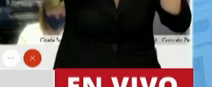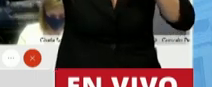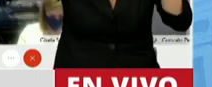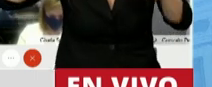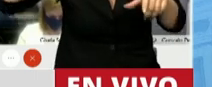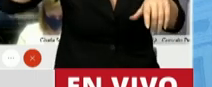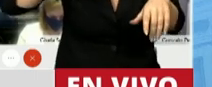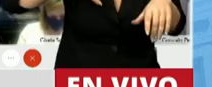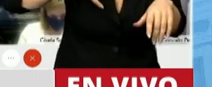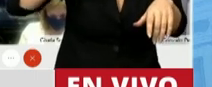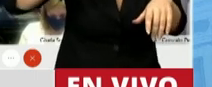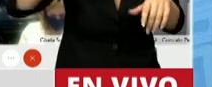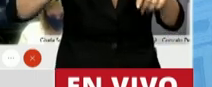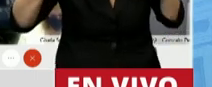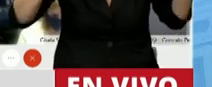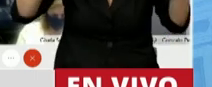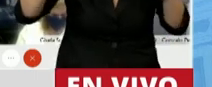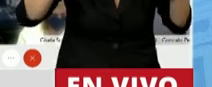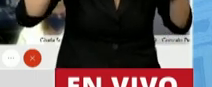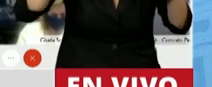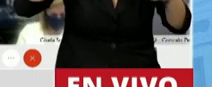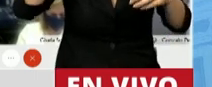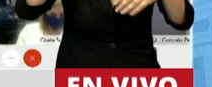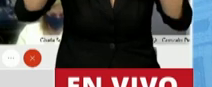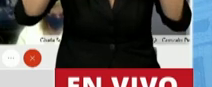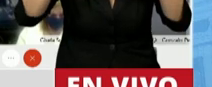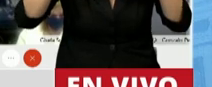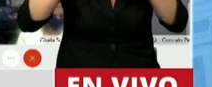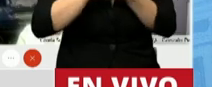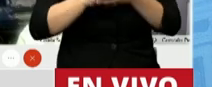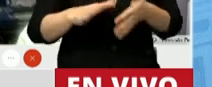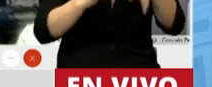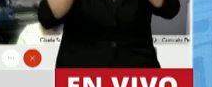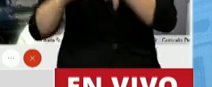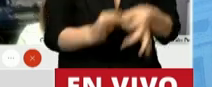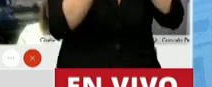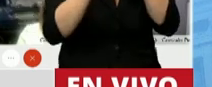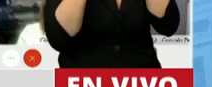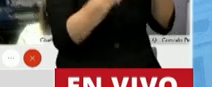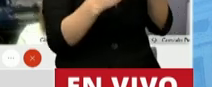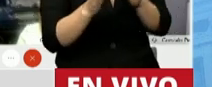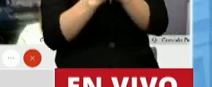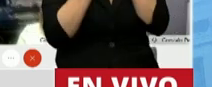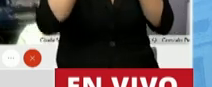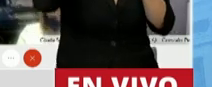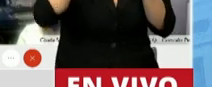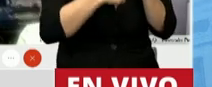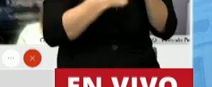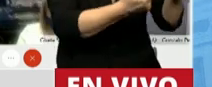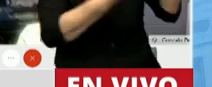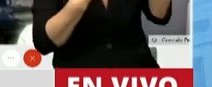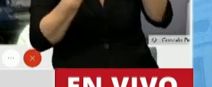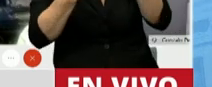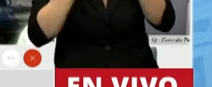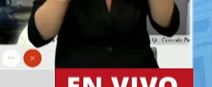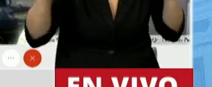muchas diferencias, encontramos un camino en común, que es esa Constitución, la que nos da libertad, la que nos da derechos, la